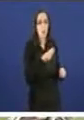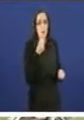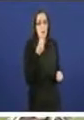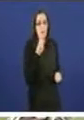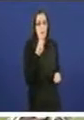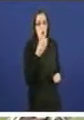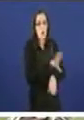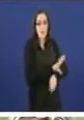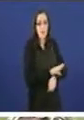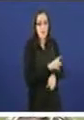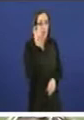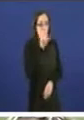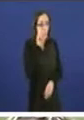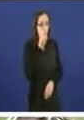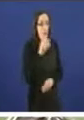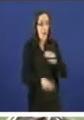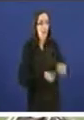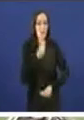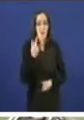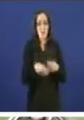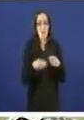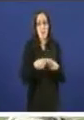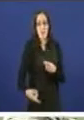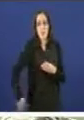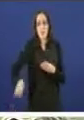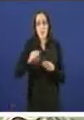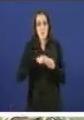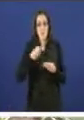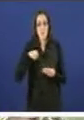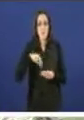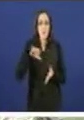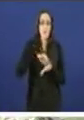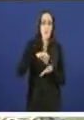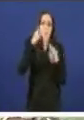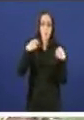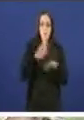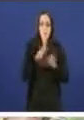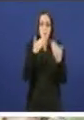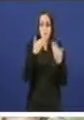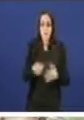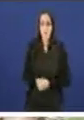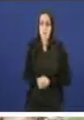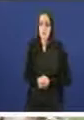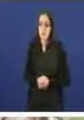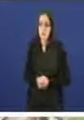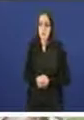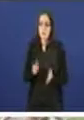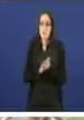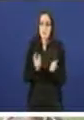Educación Galega a realización de actividades complementarias nos centros públicos? Nada máis e moitas gracias.